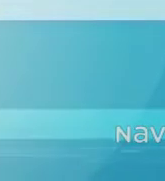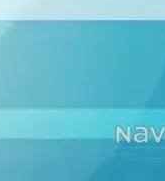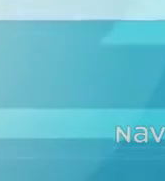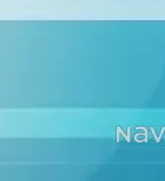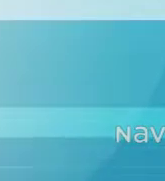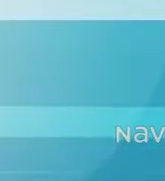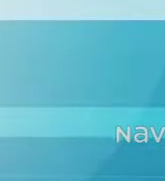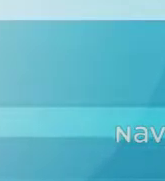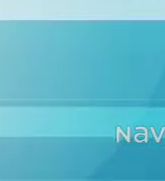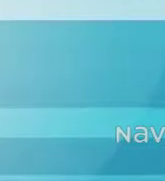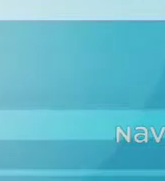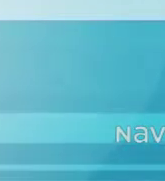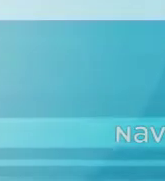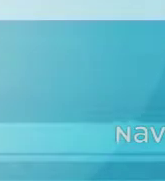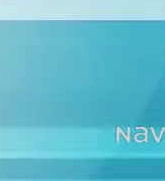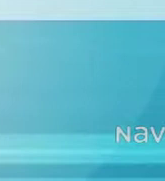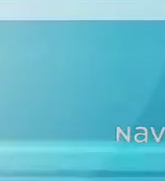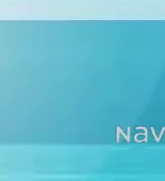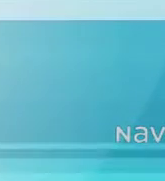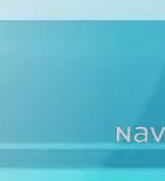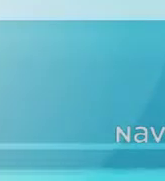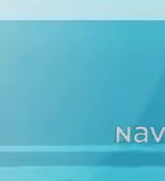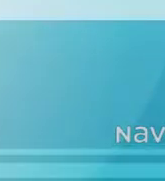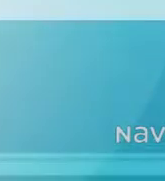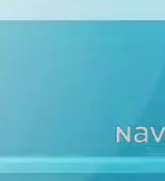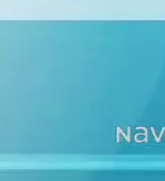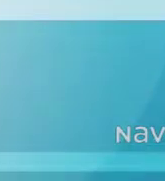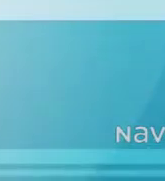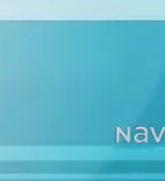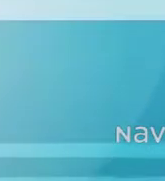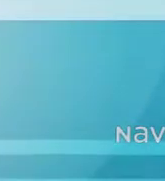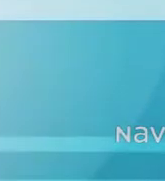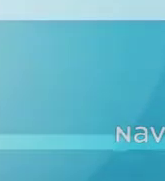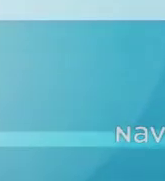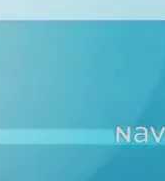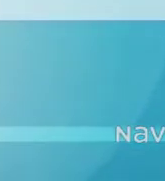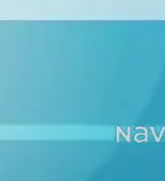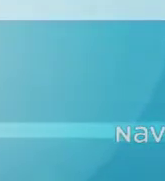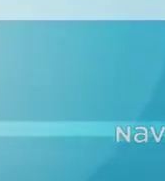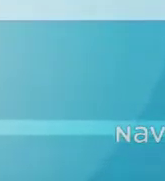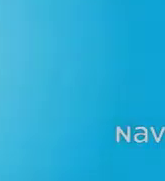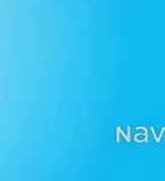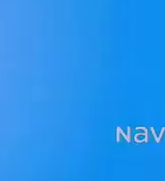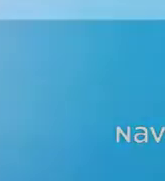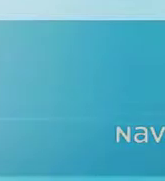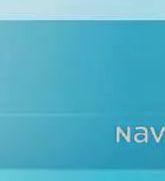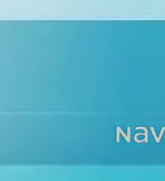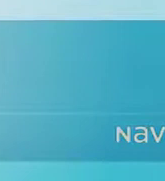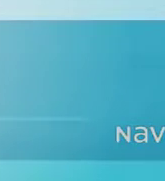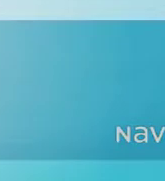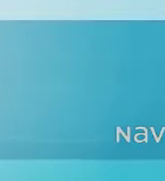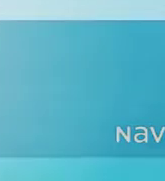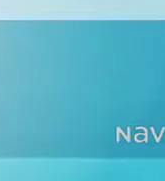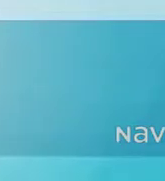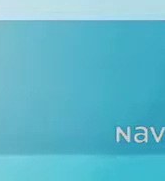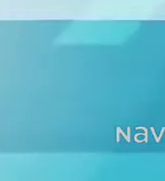emprendedores. En él podrás adquirir la formación práctica necesaria para aplicar un plan de marketing. Y el